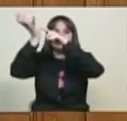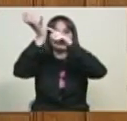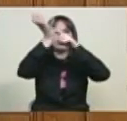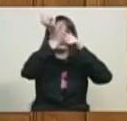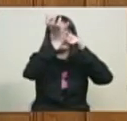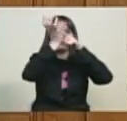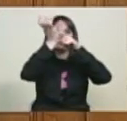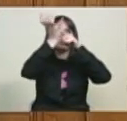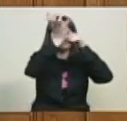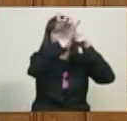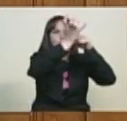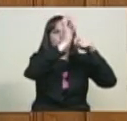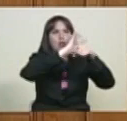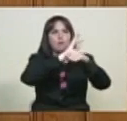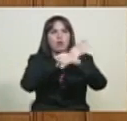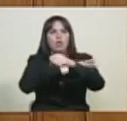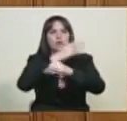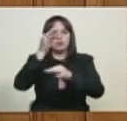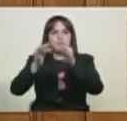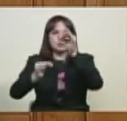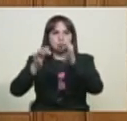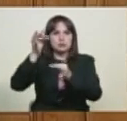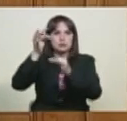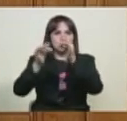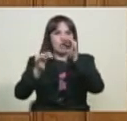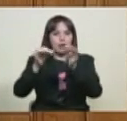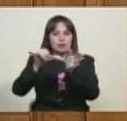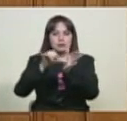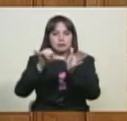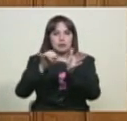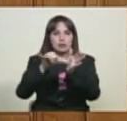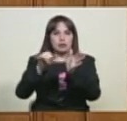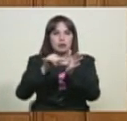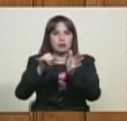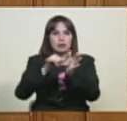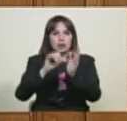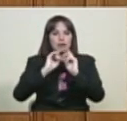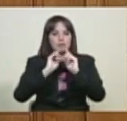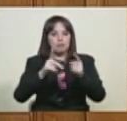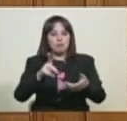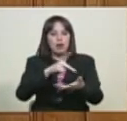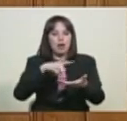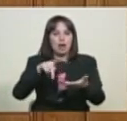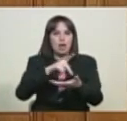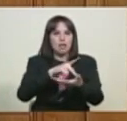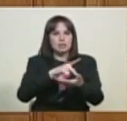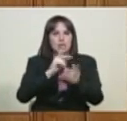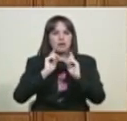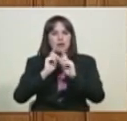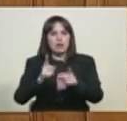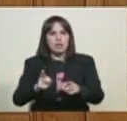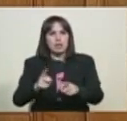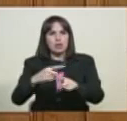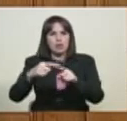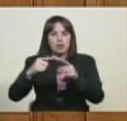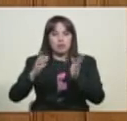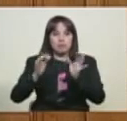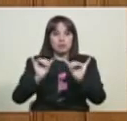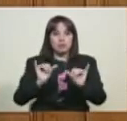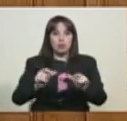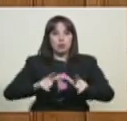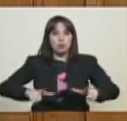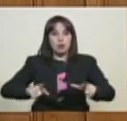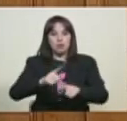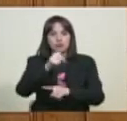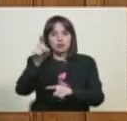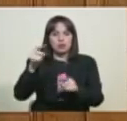las instalaciones del Poder Judicial, que quedan en esa zona de entre la Plaza Ibarra, la Avenida Bolívar, Curamichate, esa zona que usted conoce